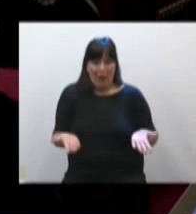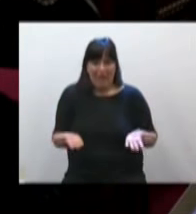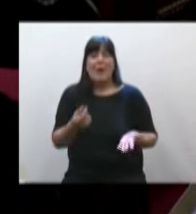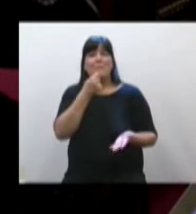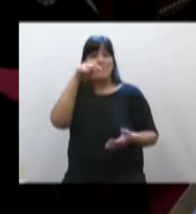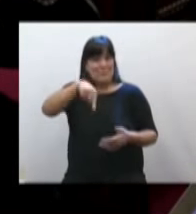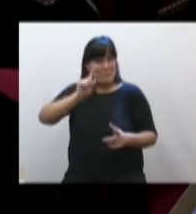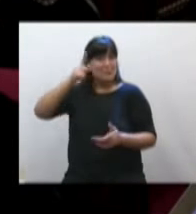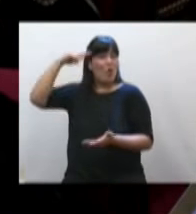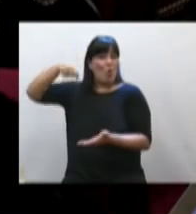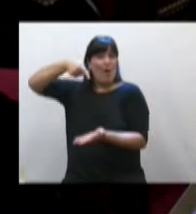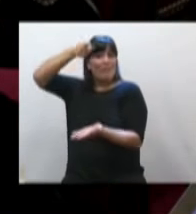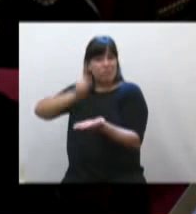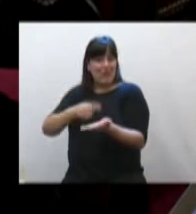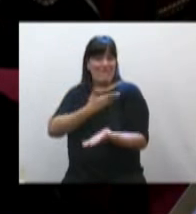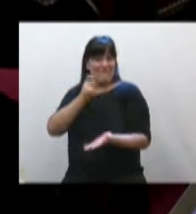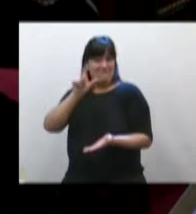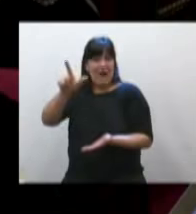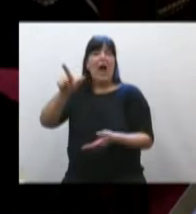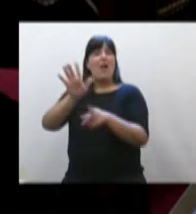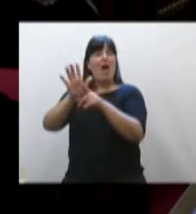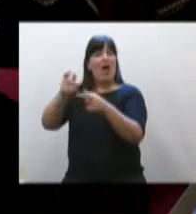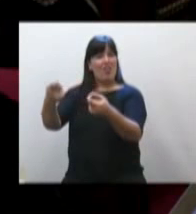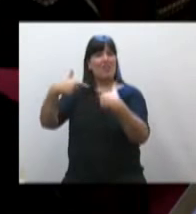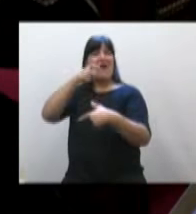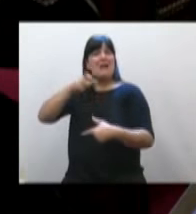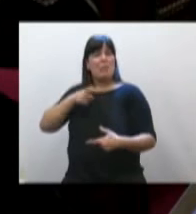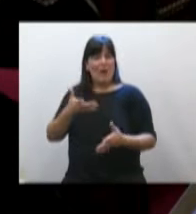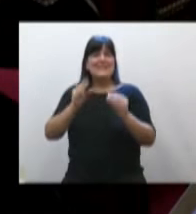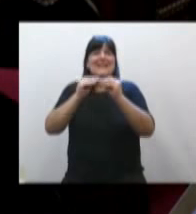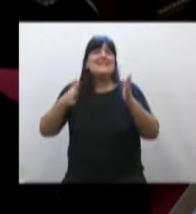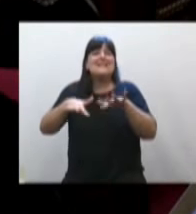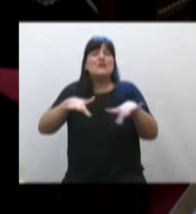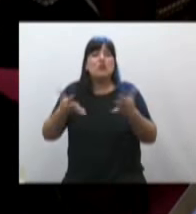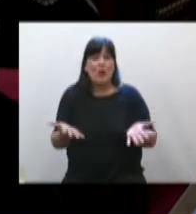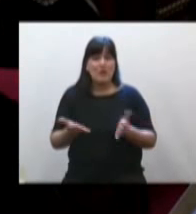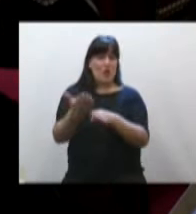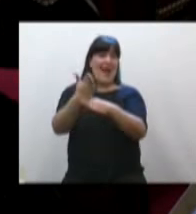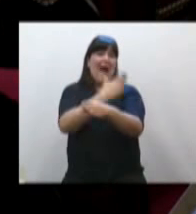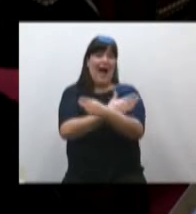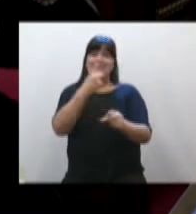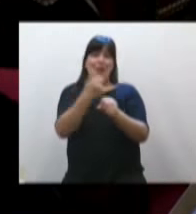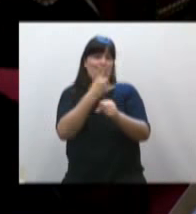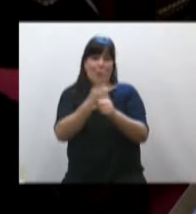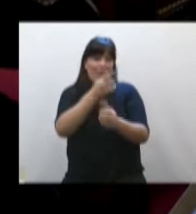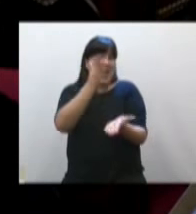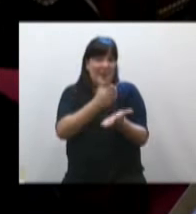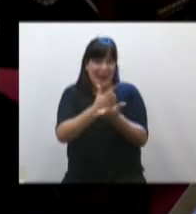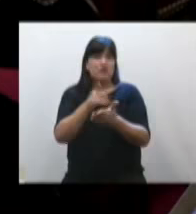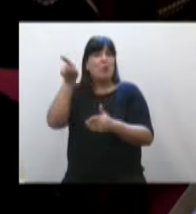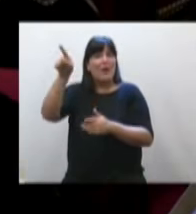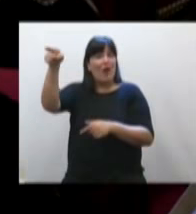persona que se encontraba indeciso, un senador que se encontraba indeciso también de nuestra provincia, se manifestó que podría llegar a votar en contra de esta